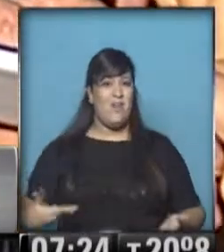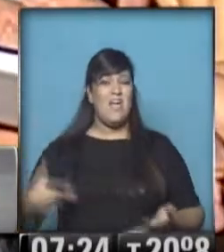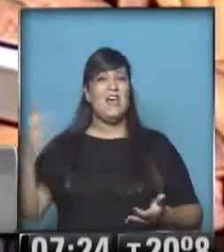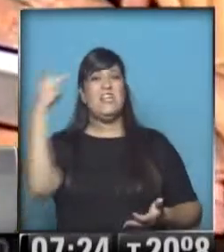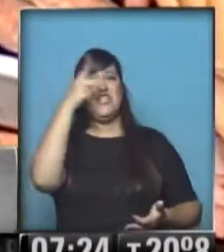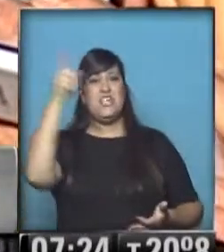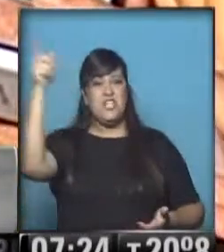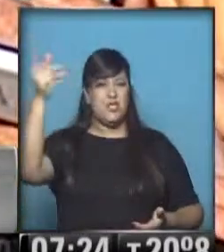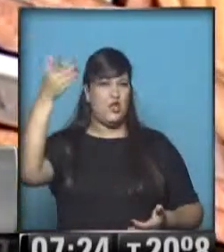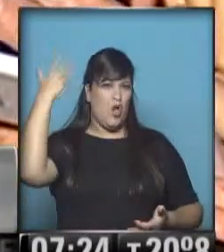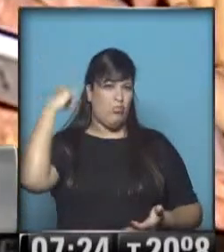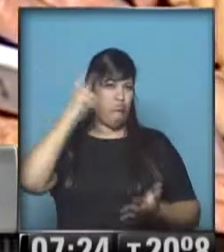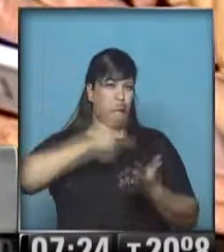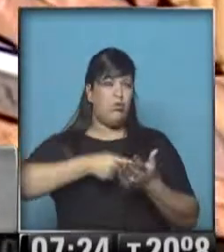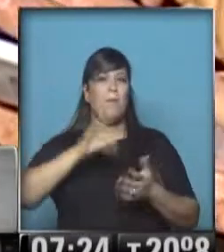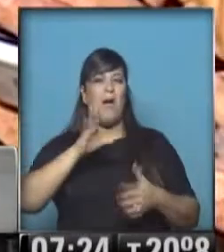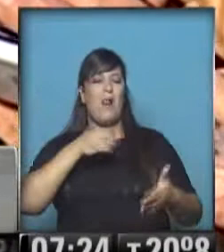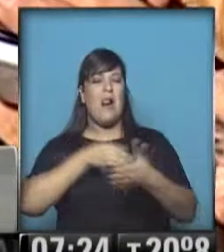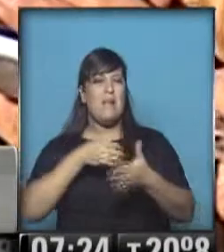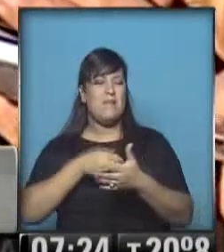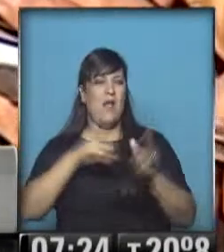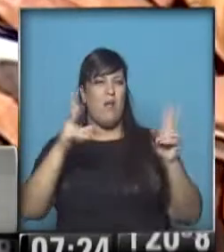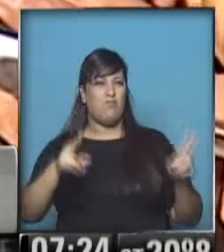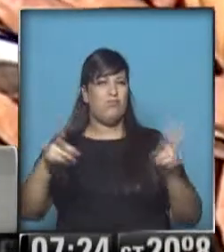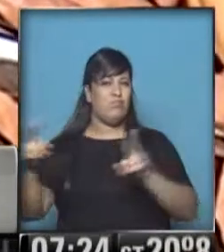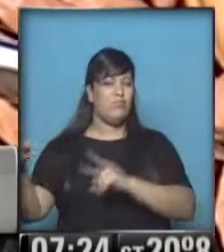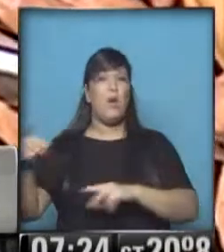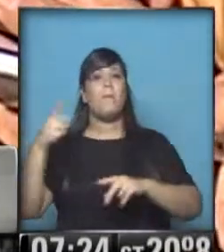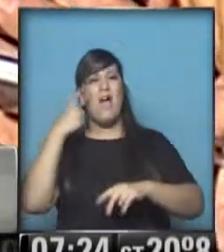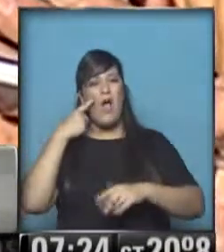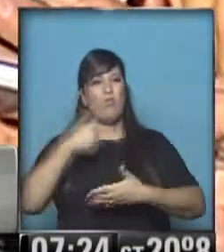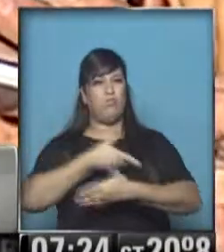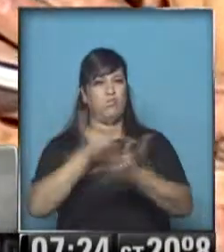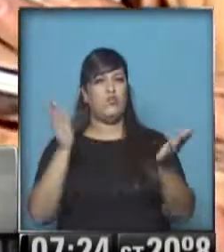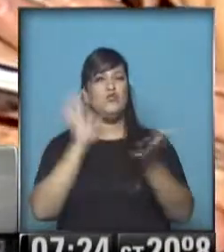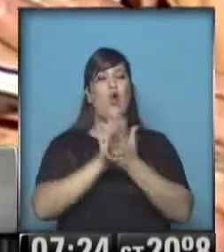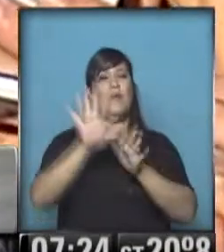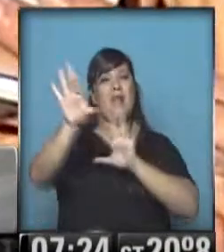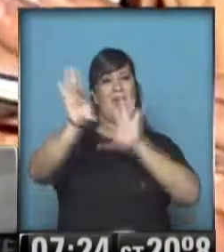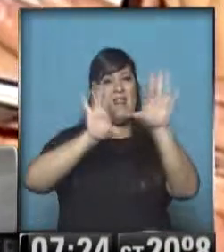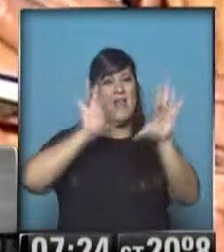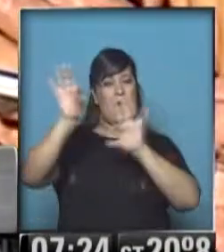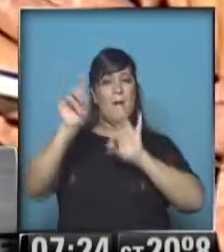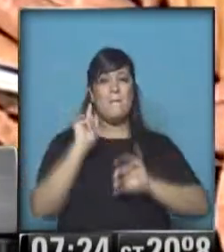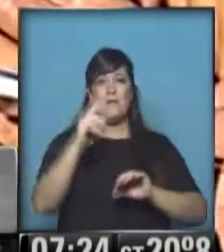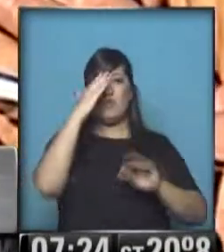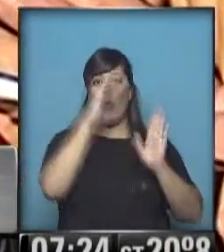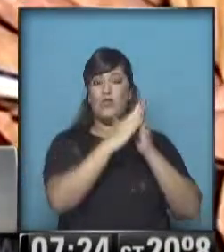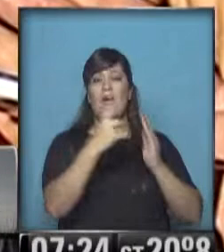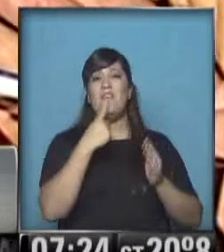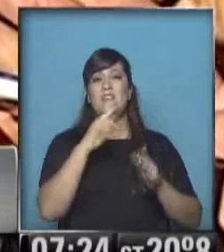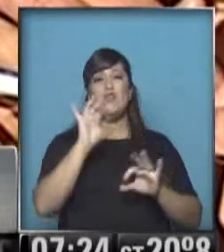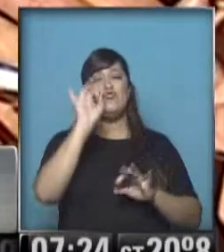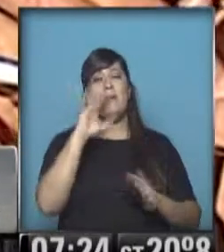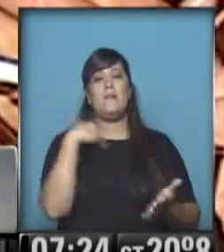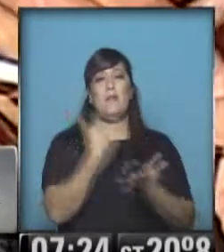Kirchner precisamente para ponerle limitaciones y dar carácter público a las designaciones que nuestra Constitución preveía solamente con propuestas del